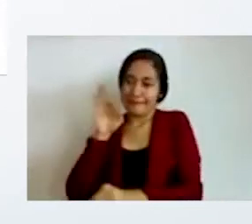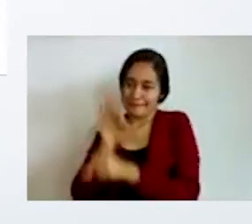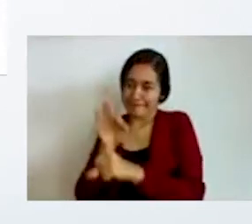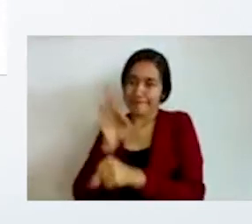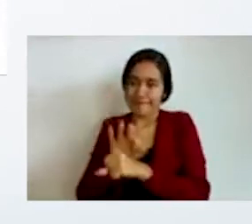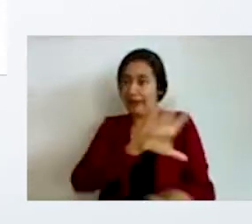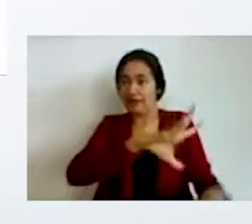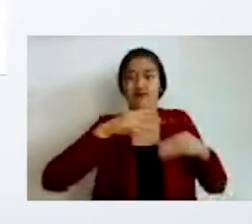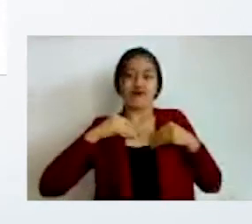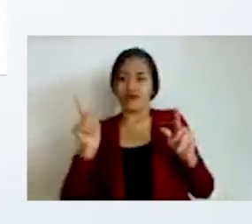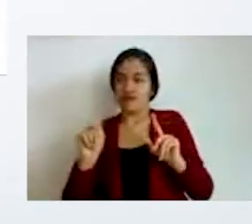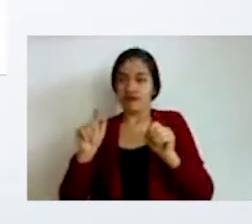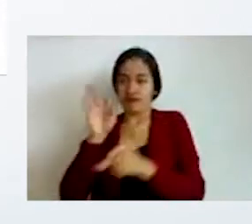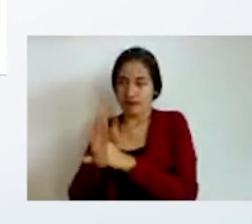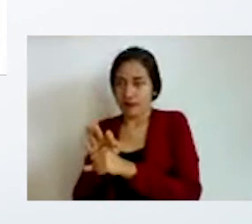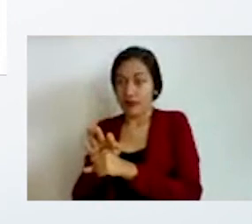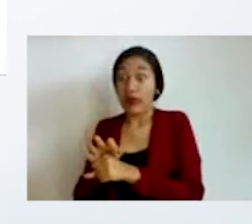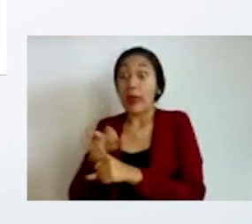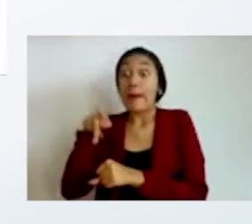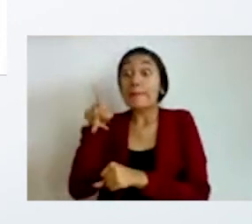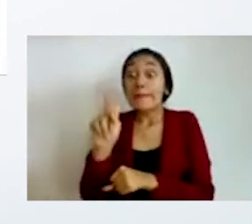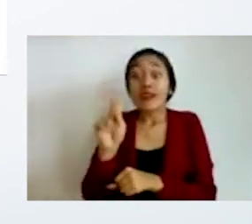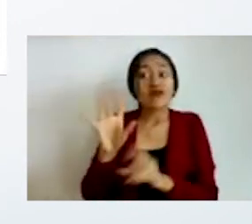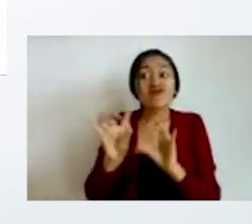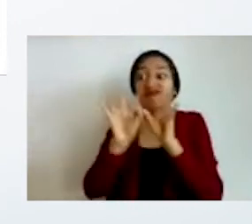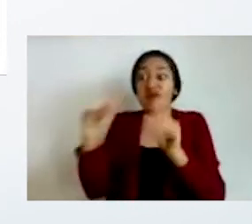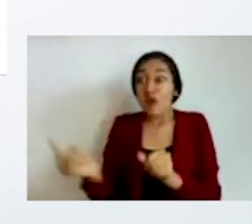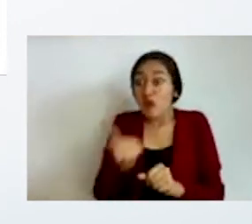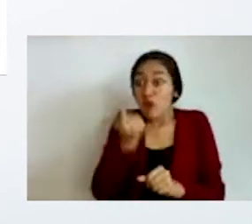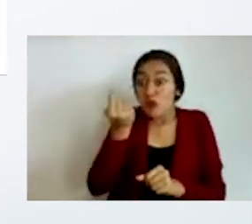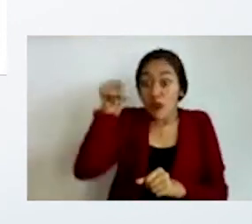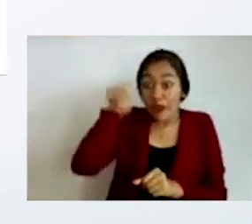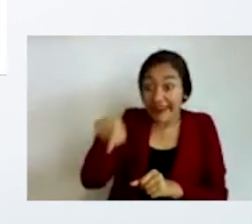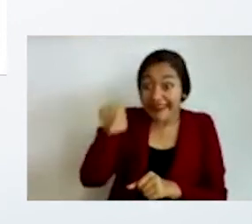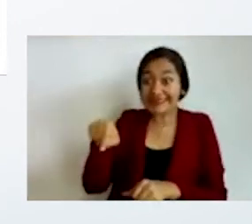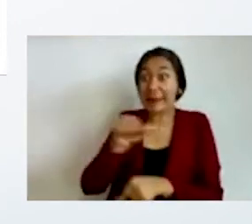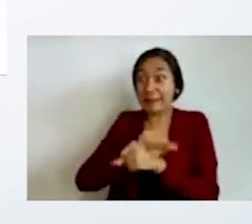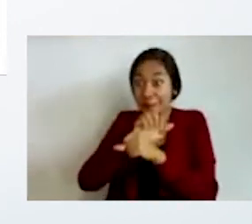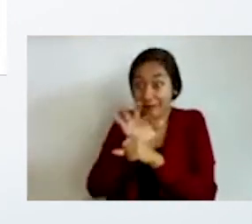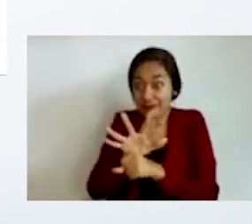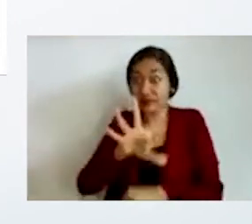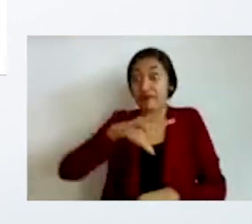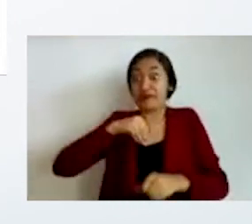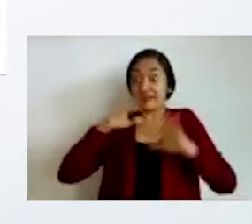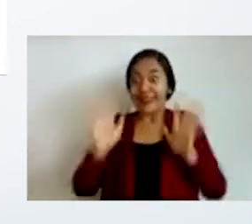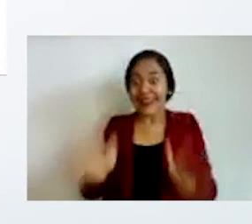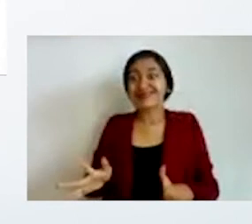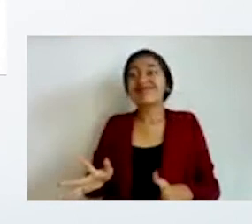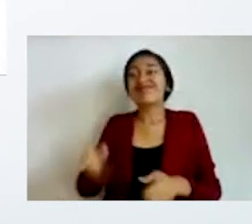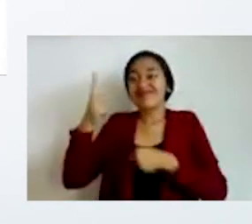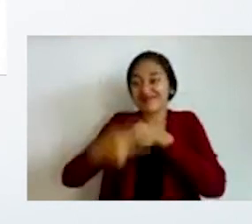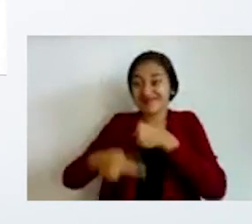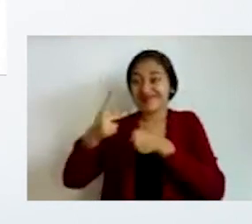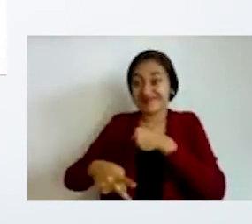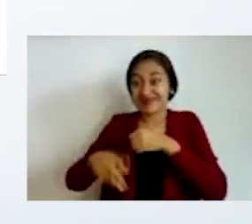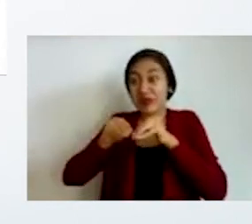la infección a los miembros de esa familia o de los que están dentro de esa vivienda, pero ahí se detendría. No